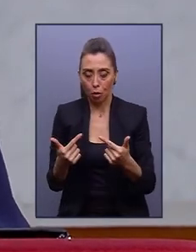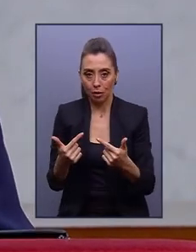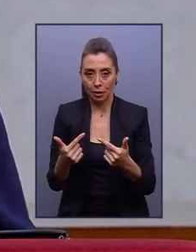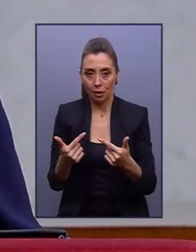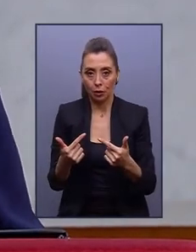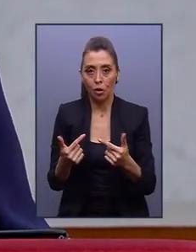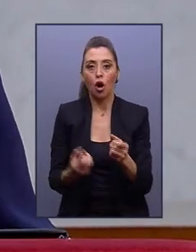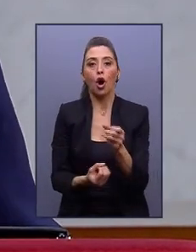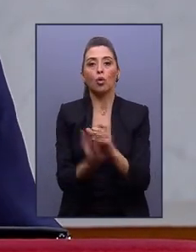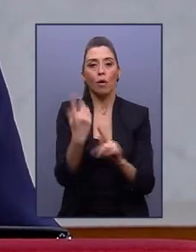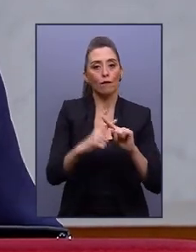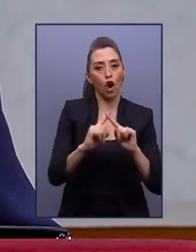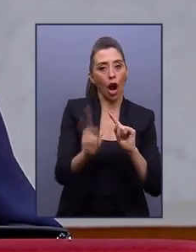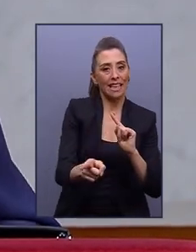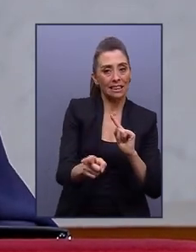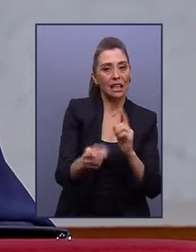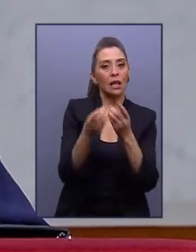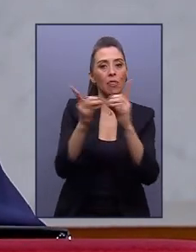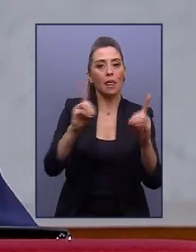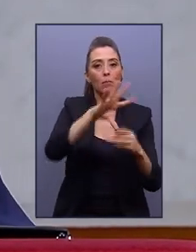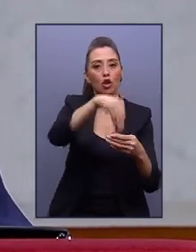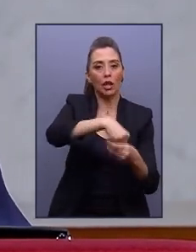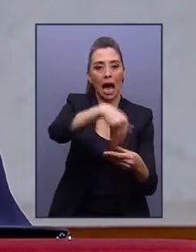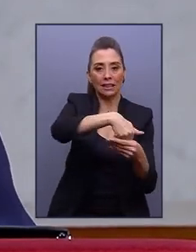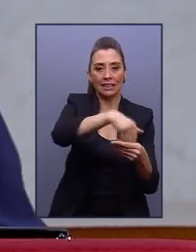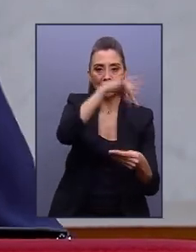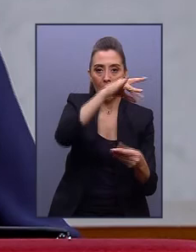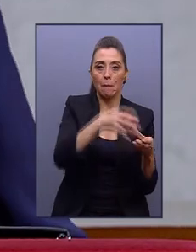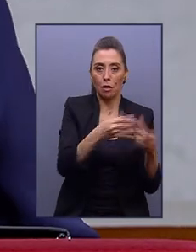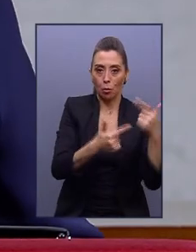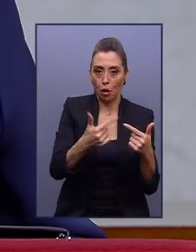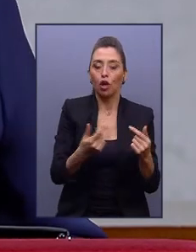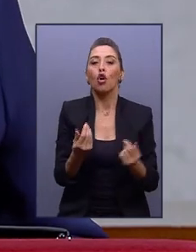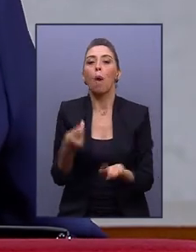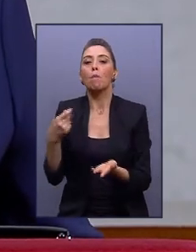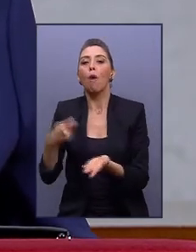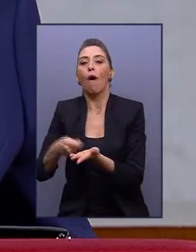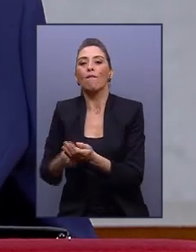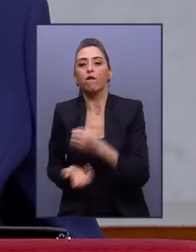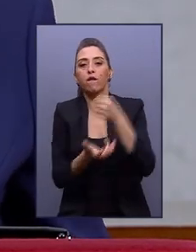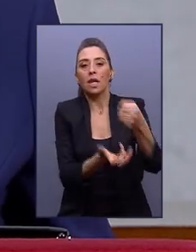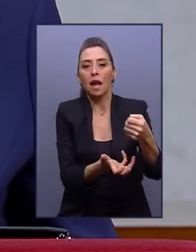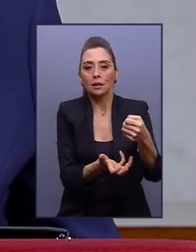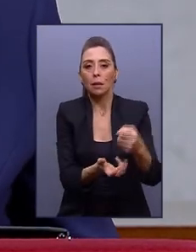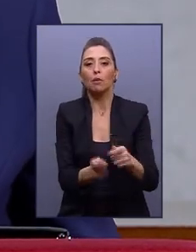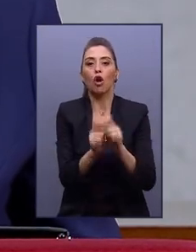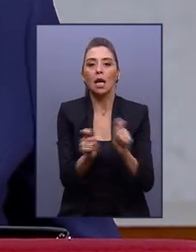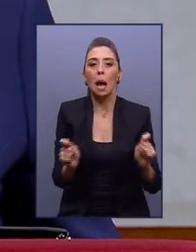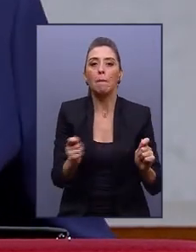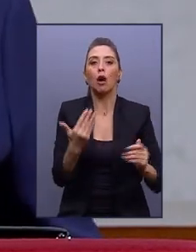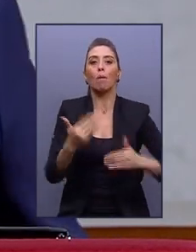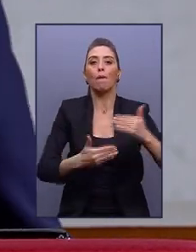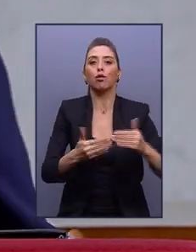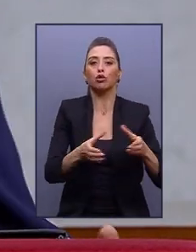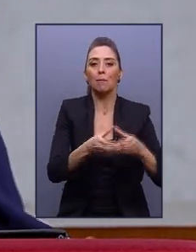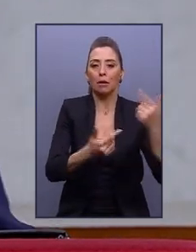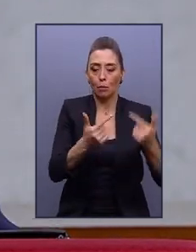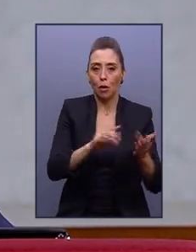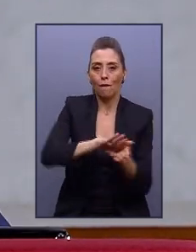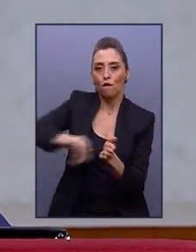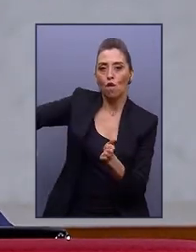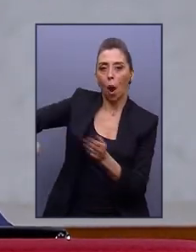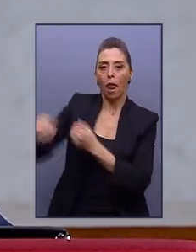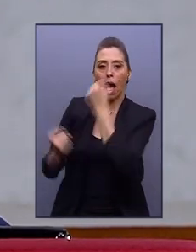especial, nuevas exigencias de democracia interna y normas de financiamiento para su funcionamiento y para las campañas, con lo cual dejamos fuera a